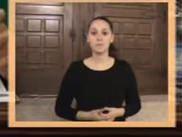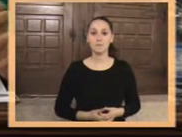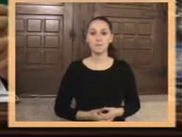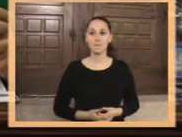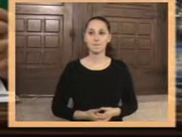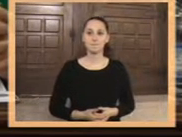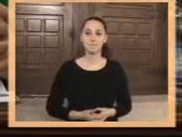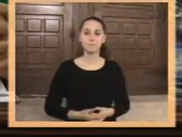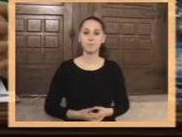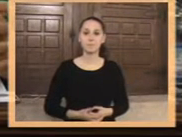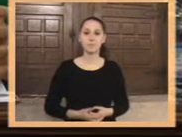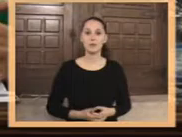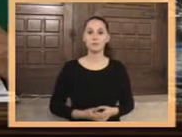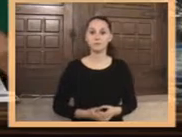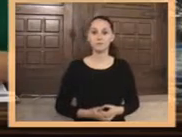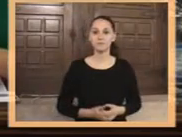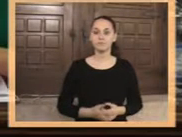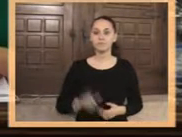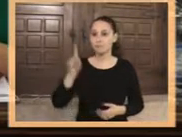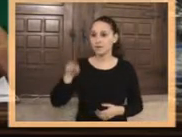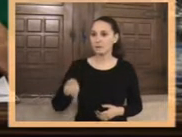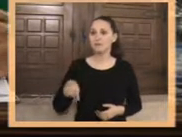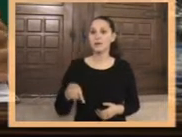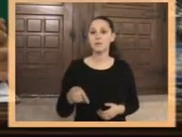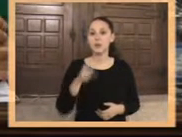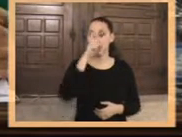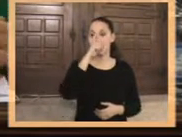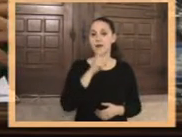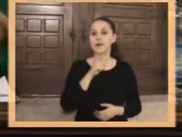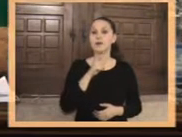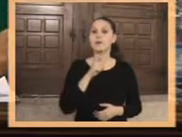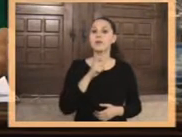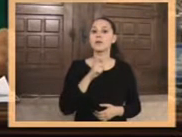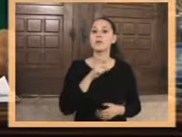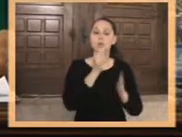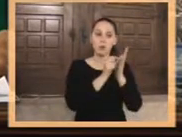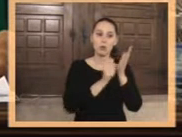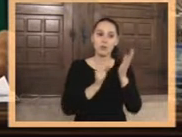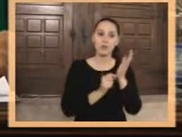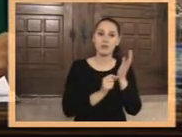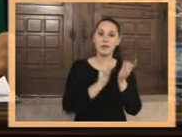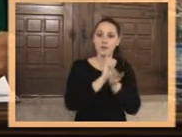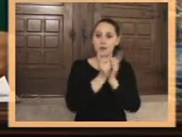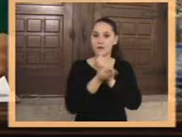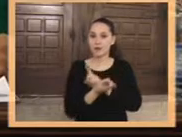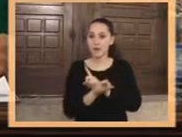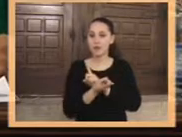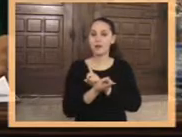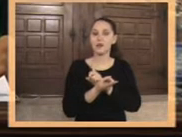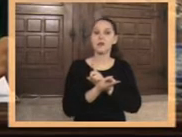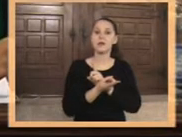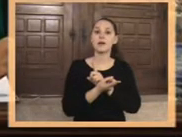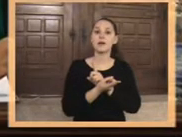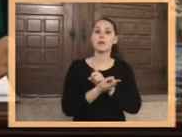de los comerciantes. Y el recuerdo también a que ese cambio en la ordenanza del año 99 lo hizo el alcalde José Luis Díaz, aquí